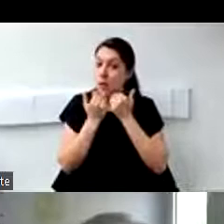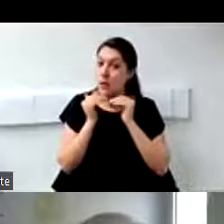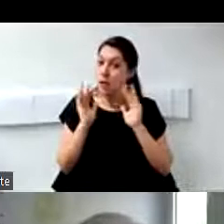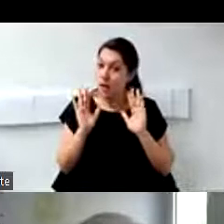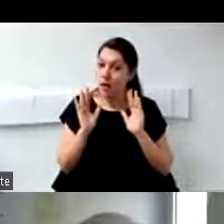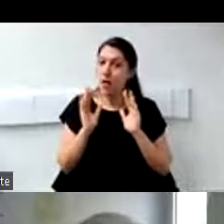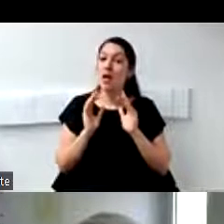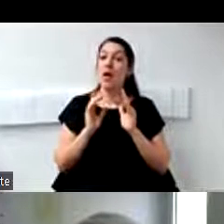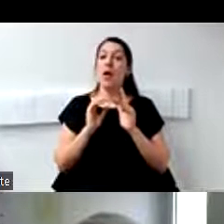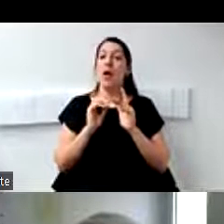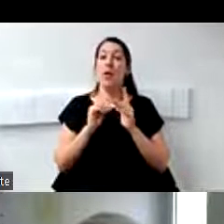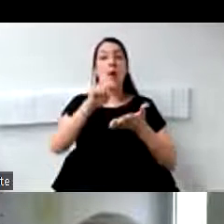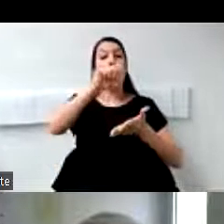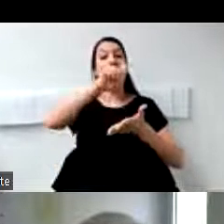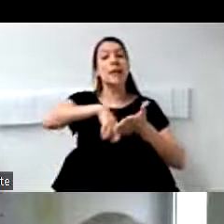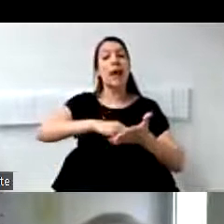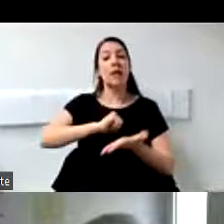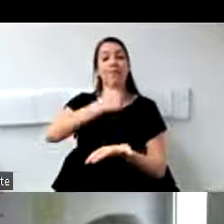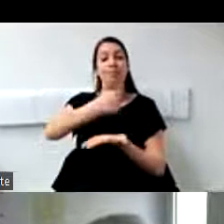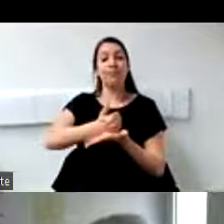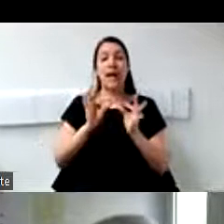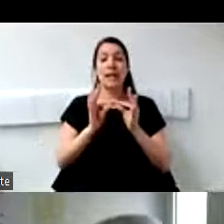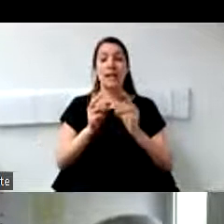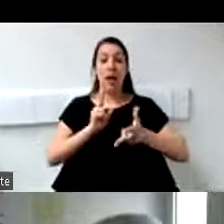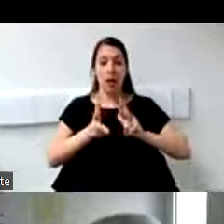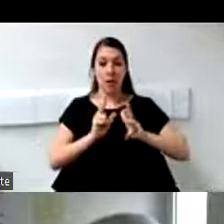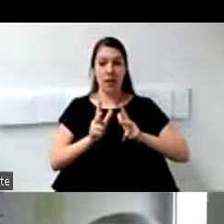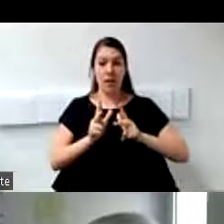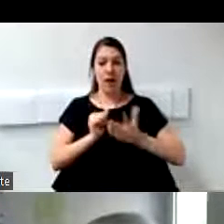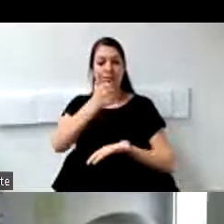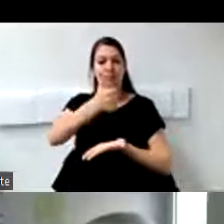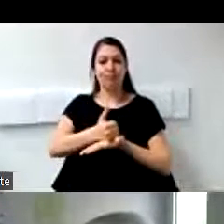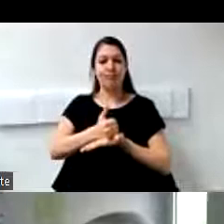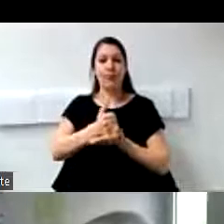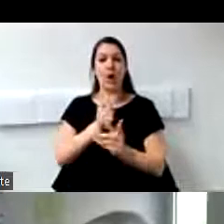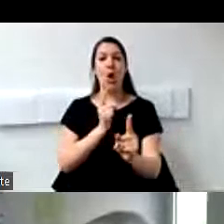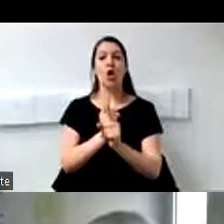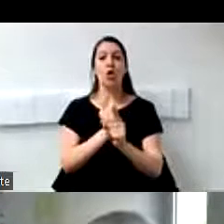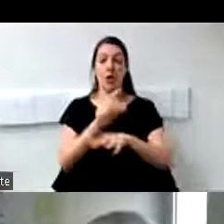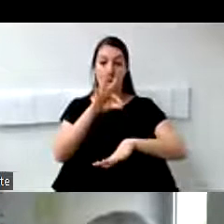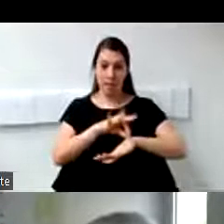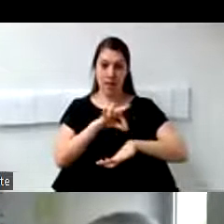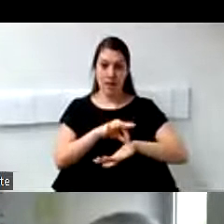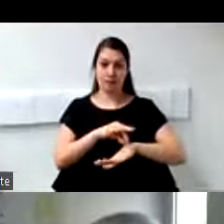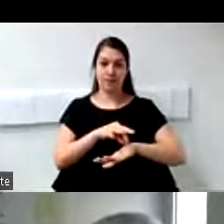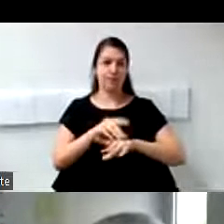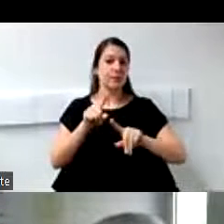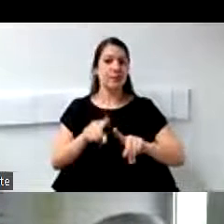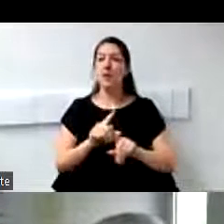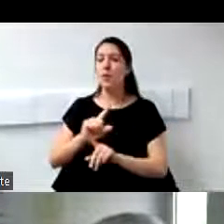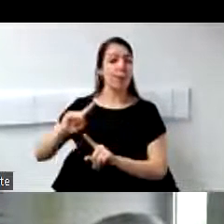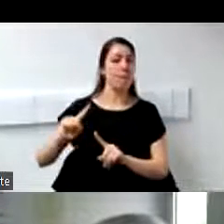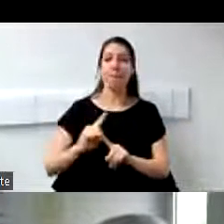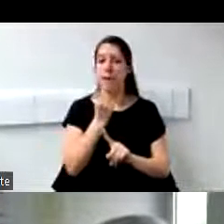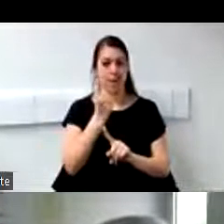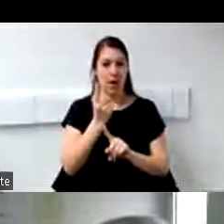un intérprete de señas para acompañe en la consulta, como primera instancia, ¿no? Para ir aportando